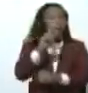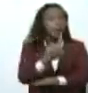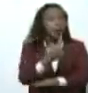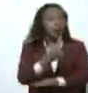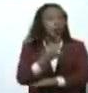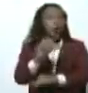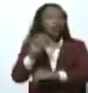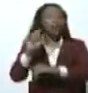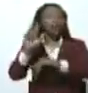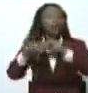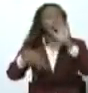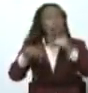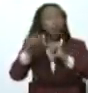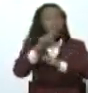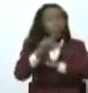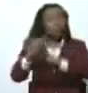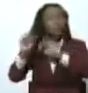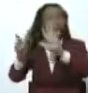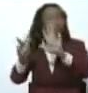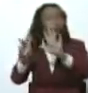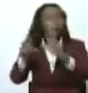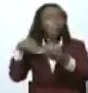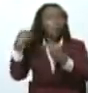94.117 votos para un